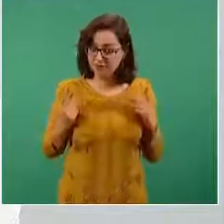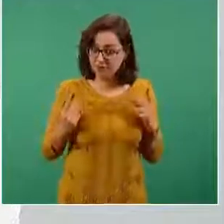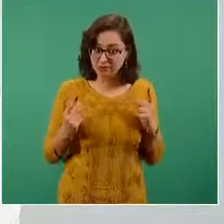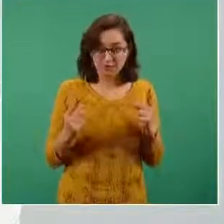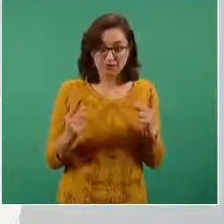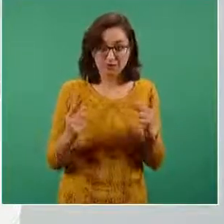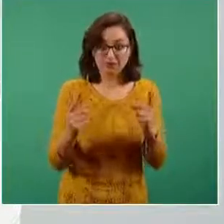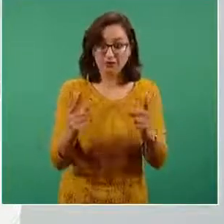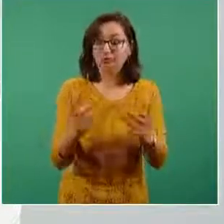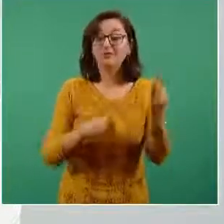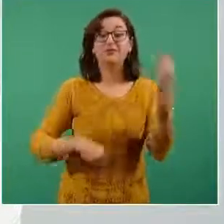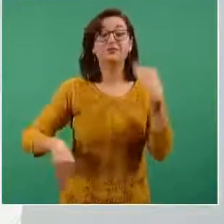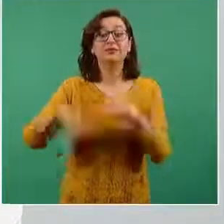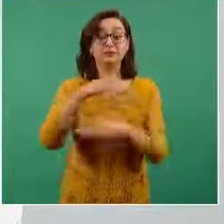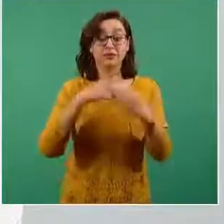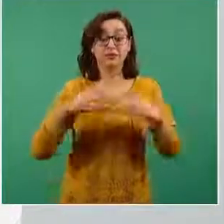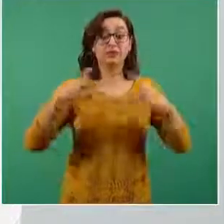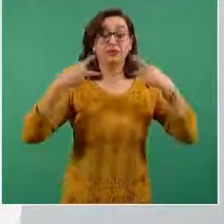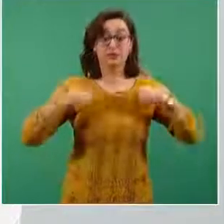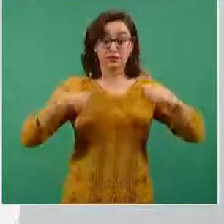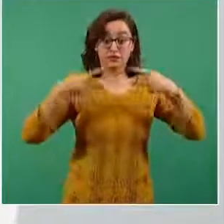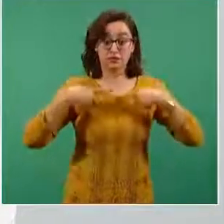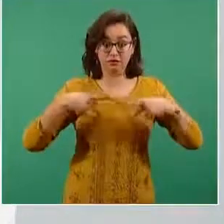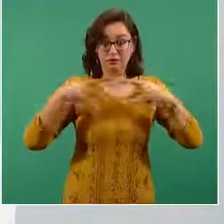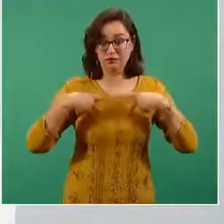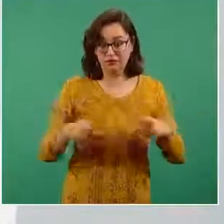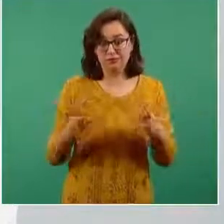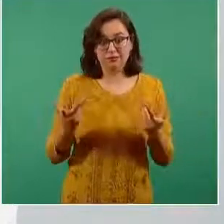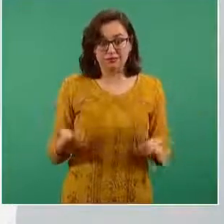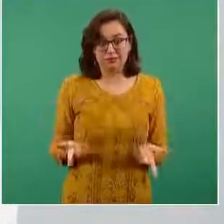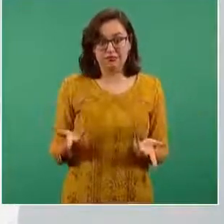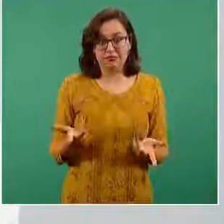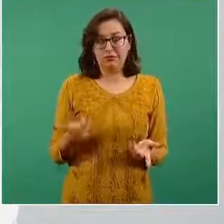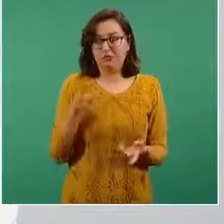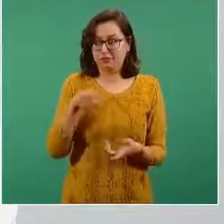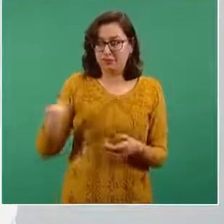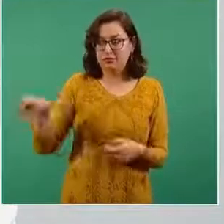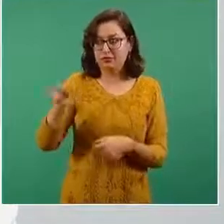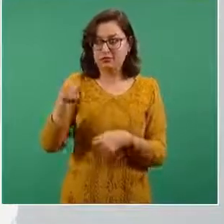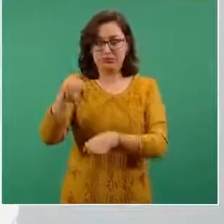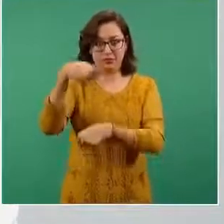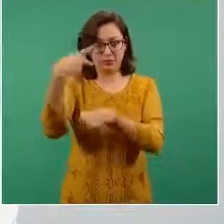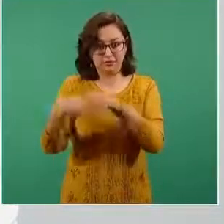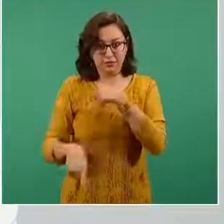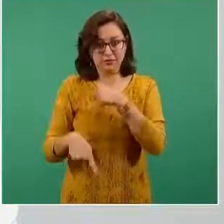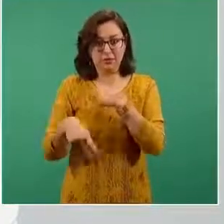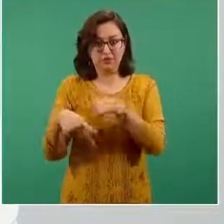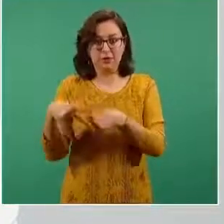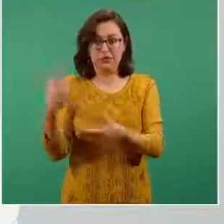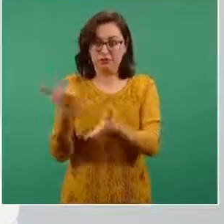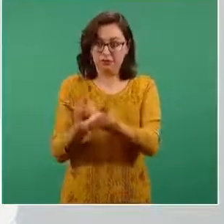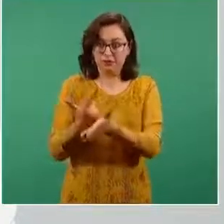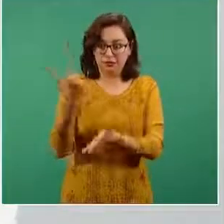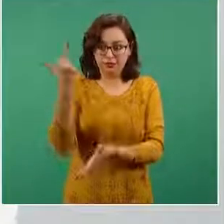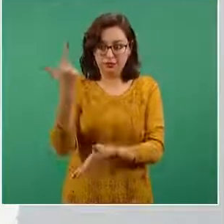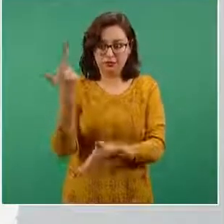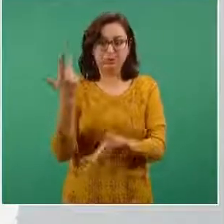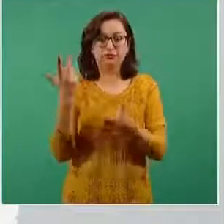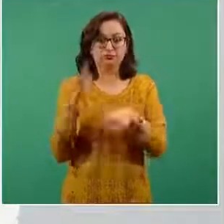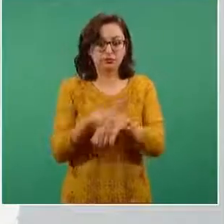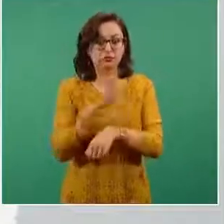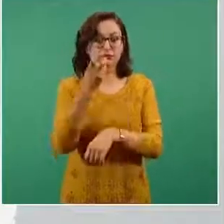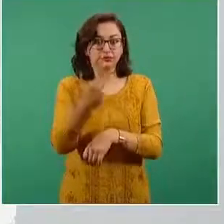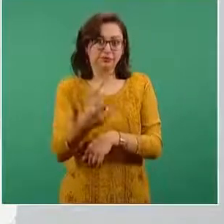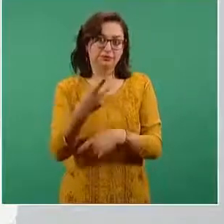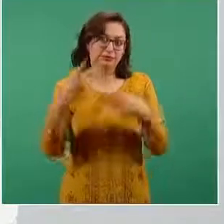a los grupos poblacionales que presentan justo estos mayores riesgos de enfermar gravemente y morir. Y nos